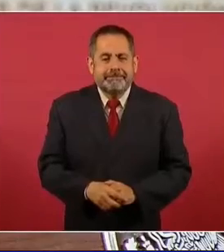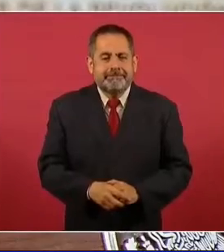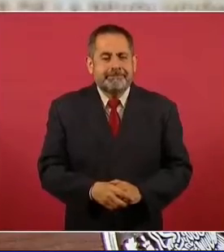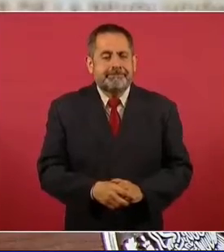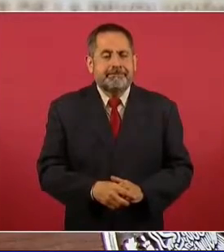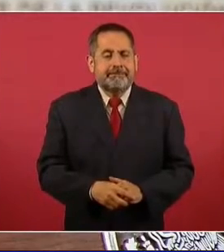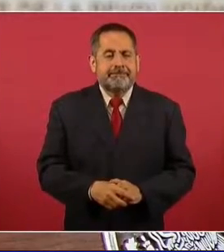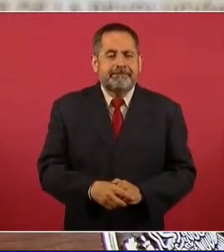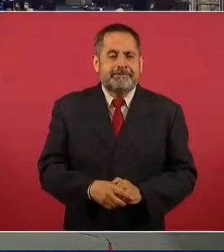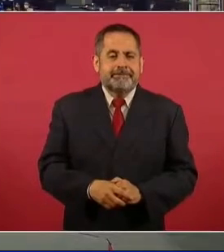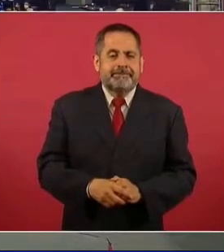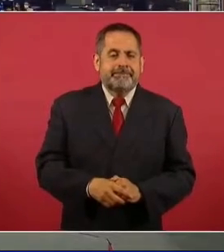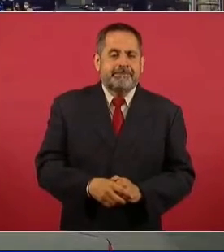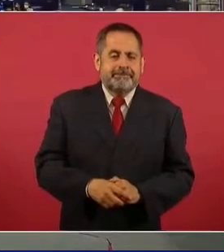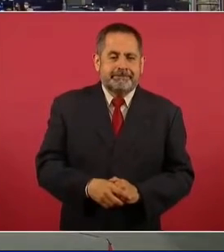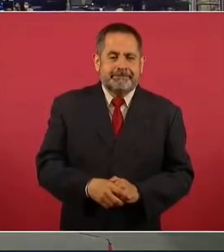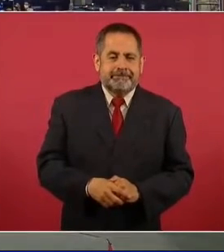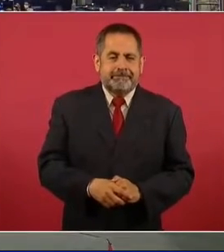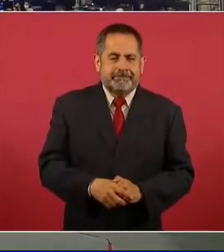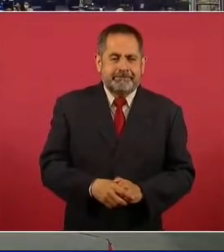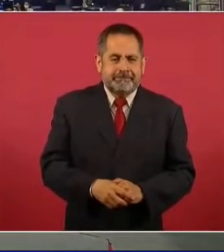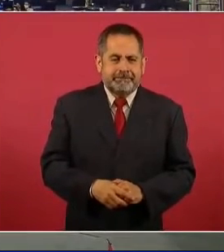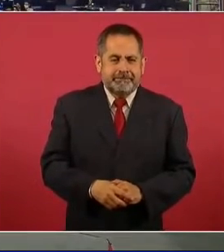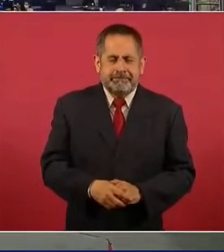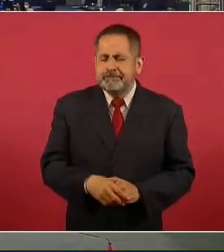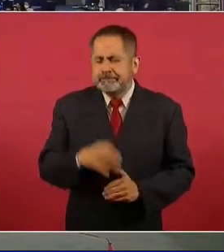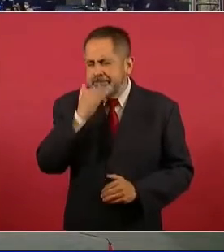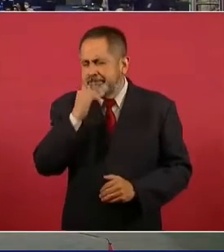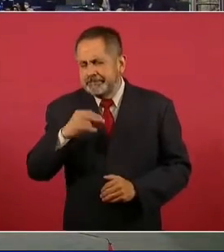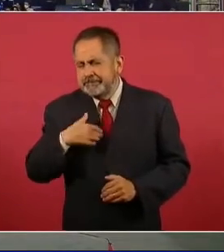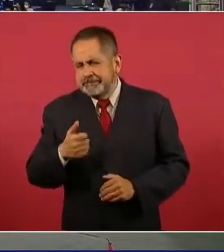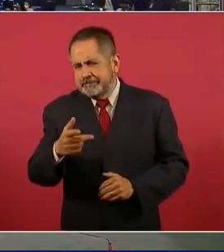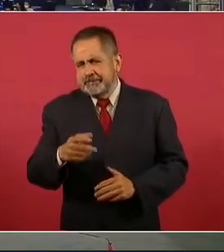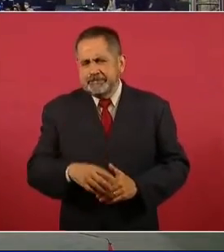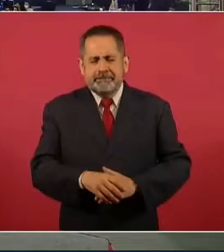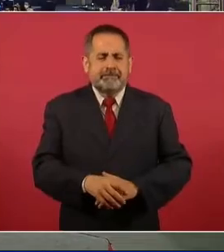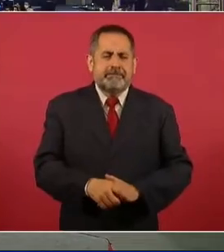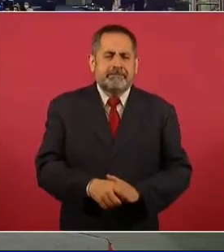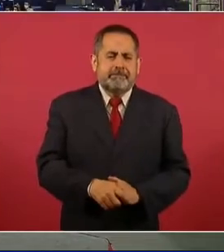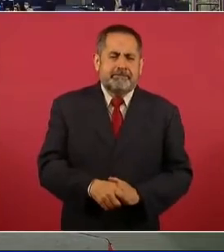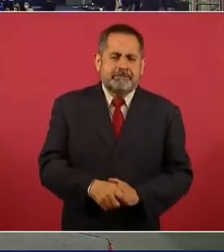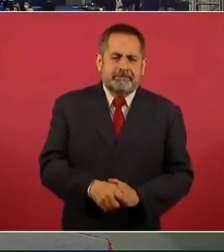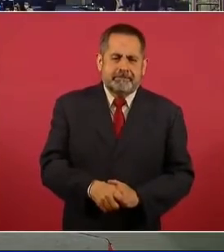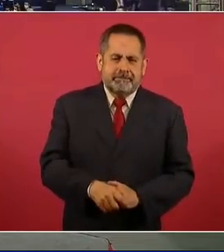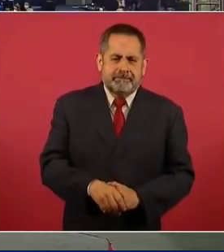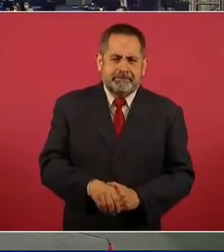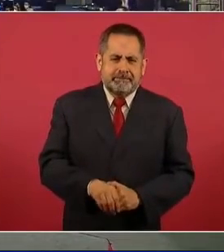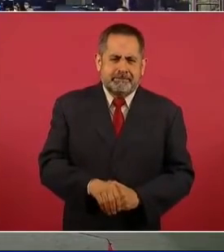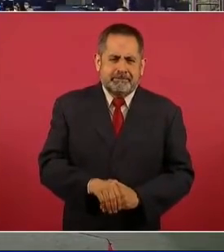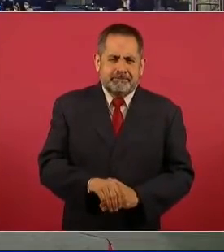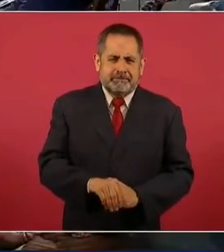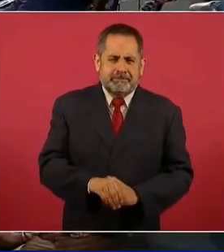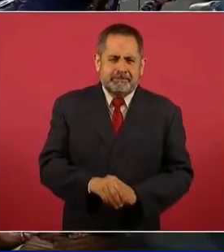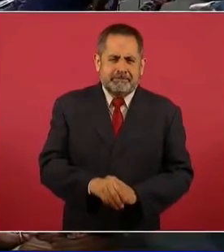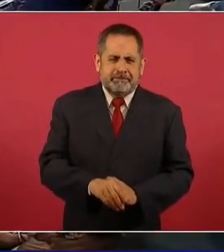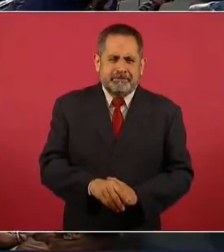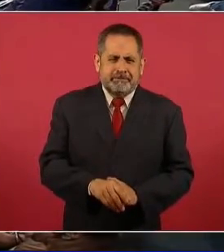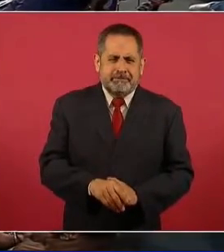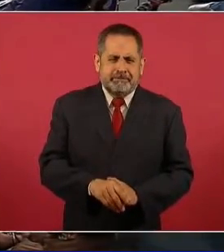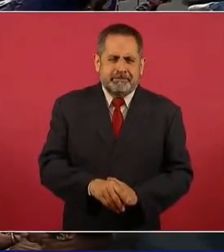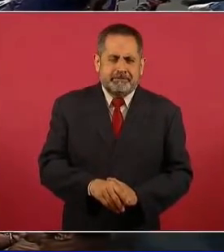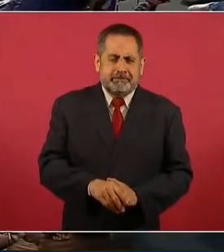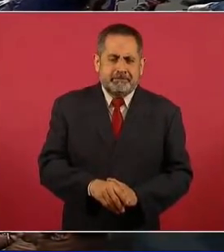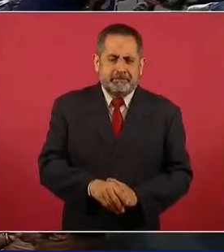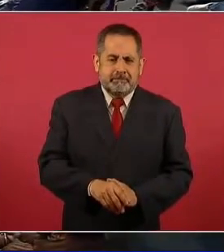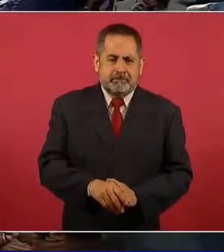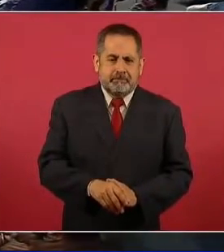rechazado por ideología partidista. No entiendo. Sí, o sea, que no concuerda con lo que usted está planteando sobre la creación de